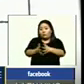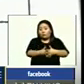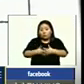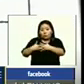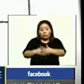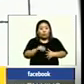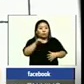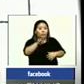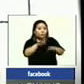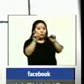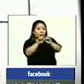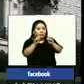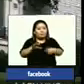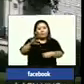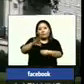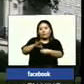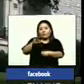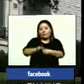y su sistema electoral.